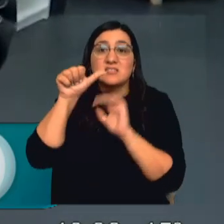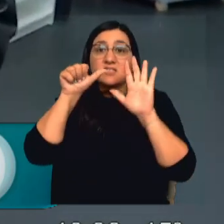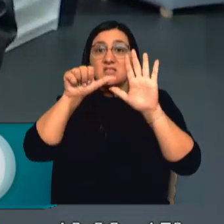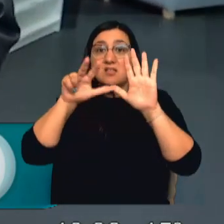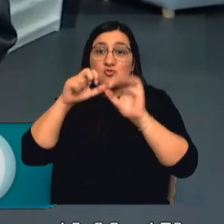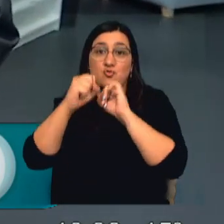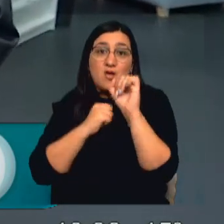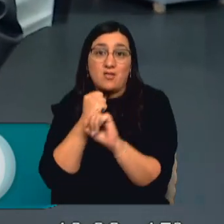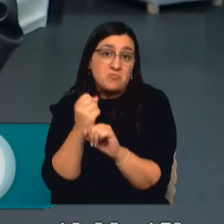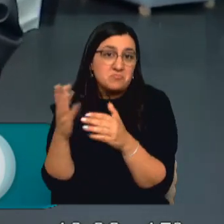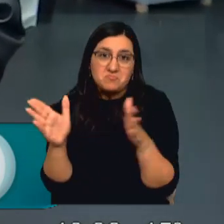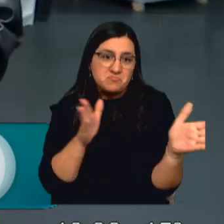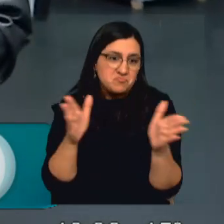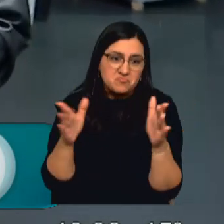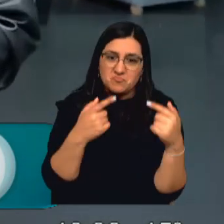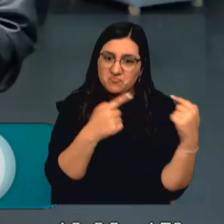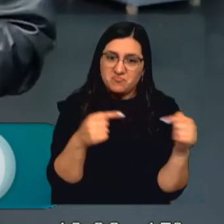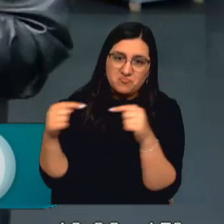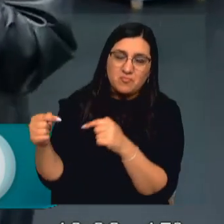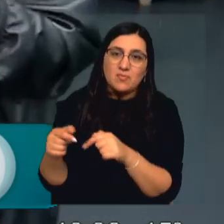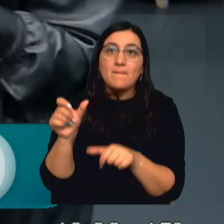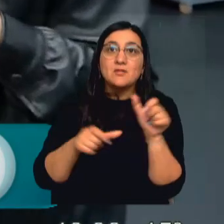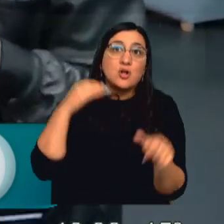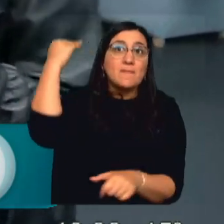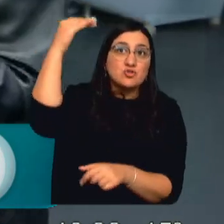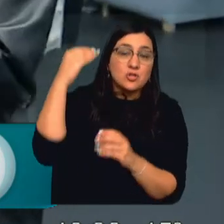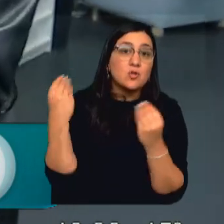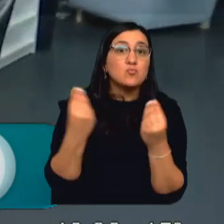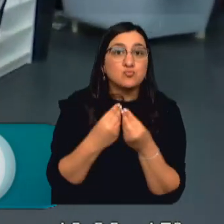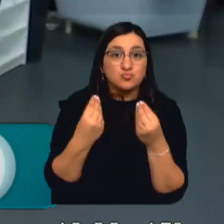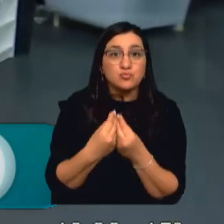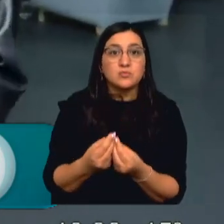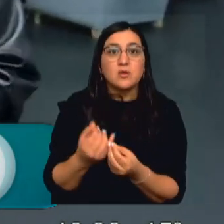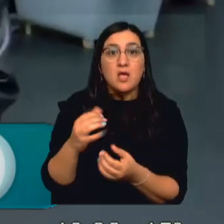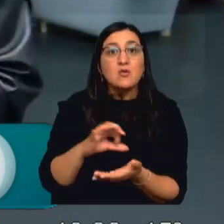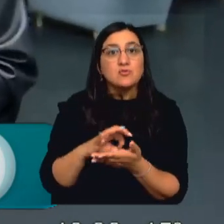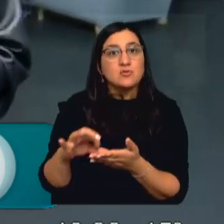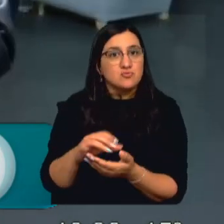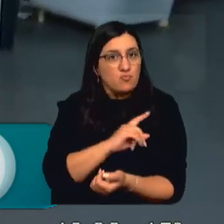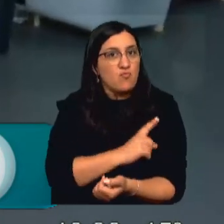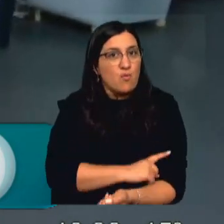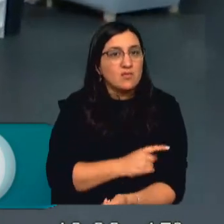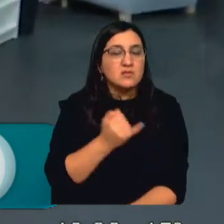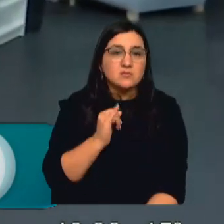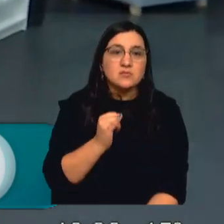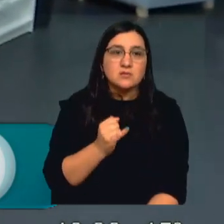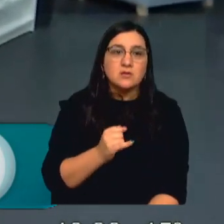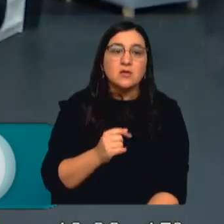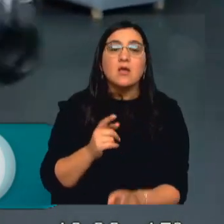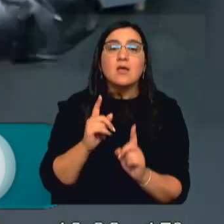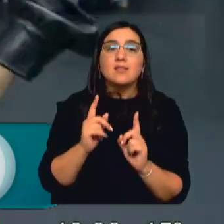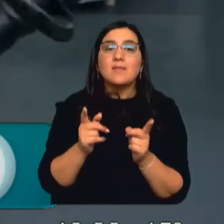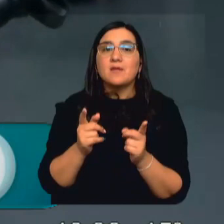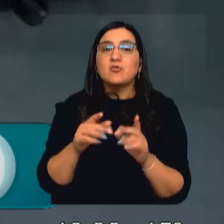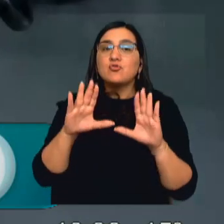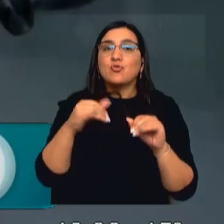Personas, personas mayores hay muchas también. Como que hay un servicio fuerte ahí. Sí, también, este, también nos pasó.